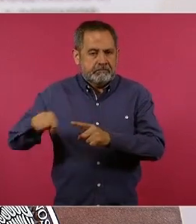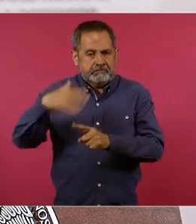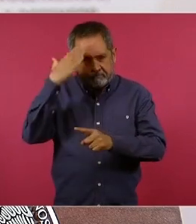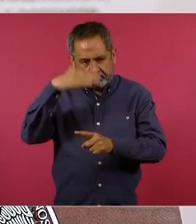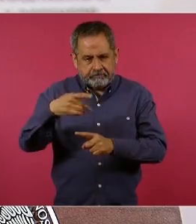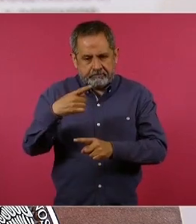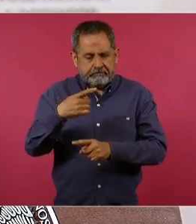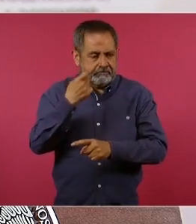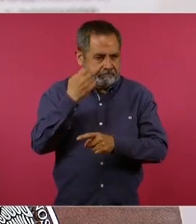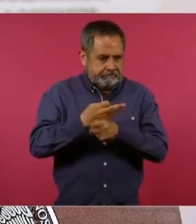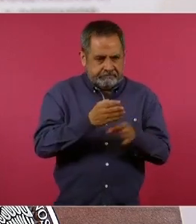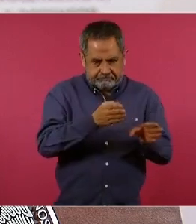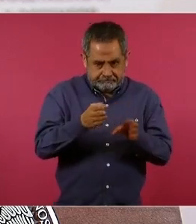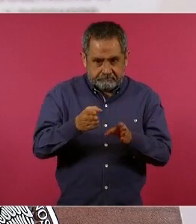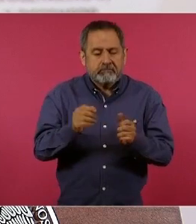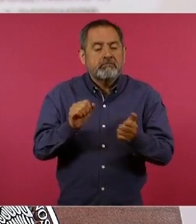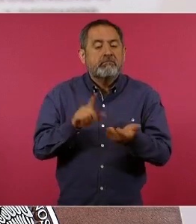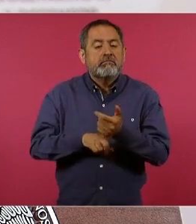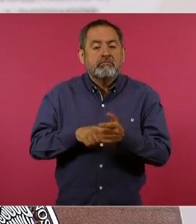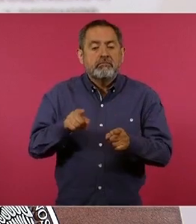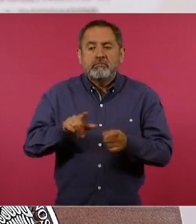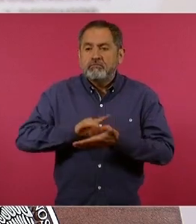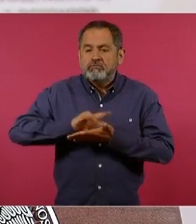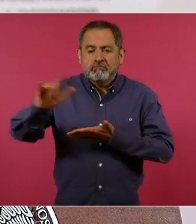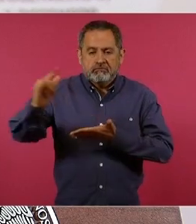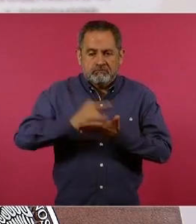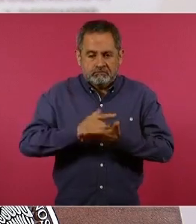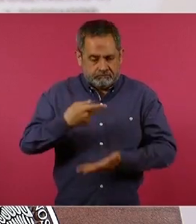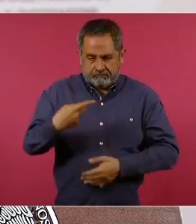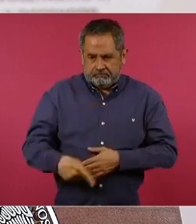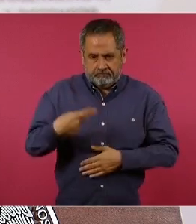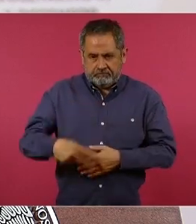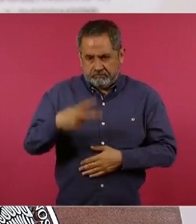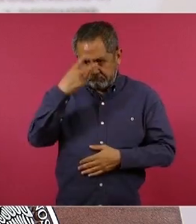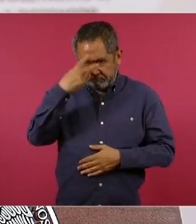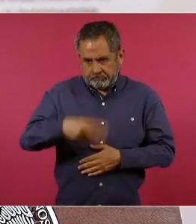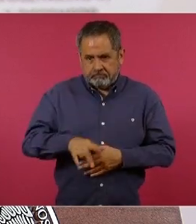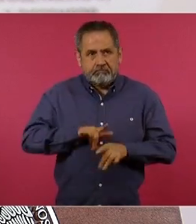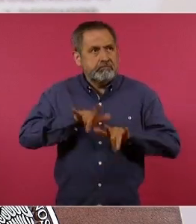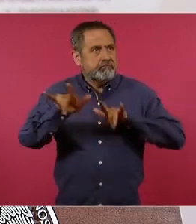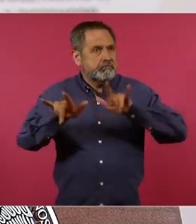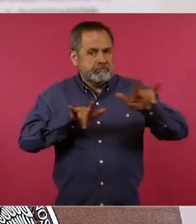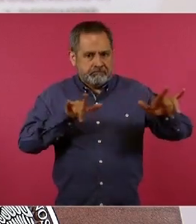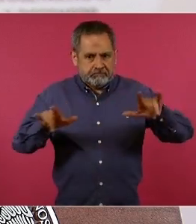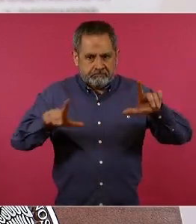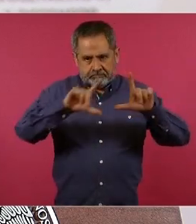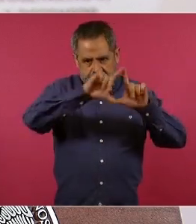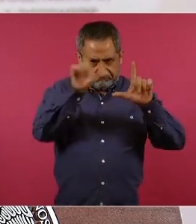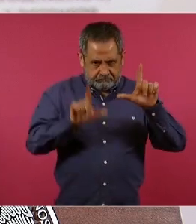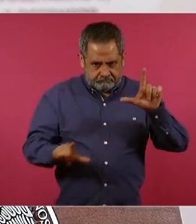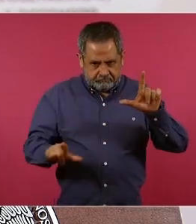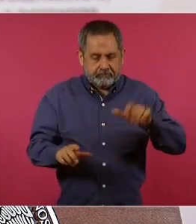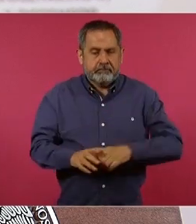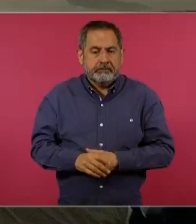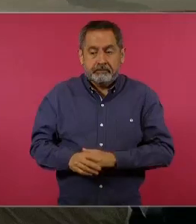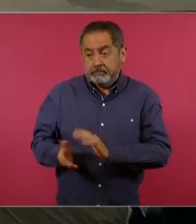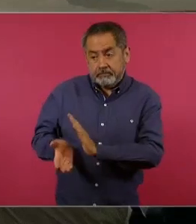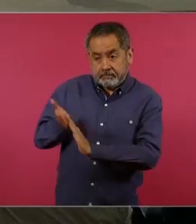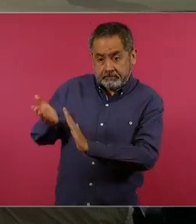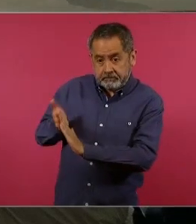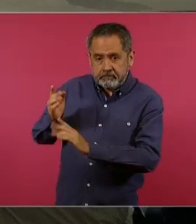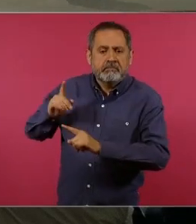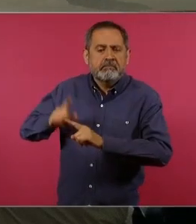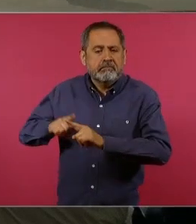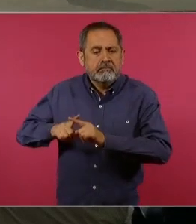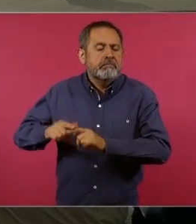en una primera fase con únicamente vuelos nacionales. La construcción, al igual que el AIFA, estuvo a cargo